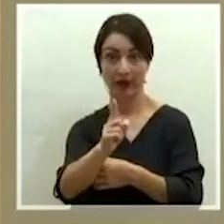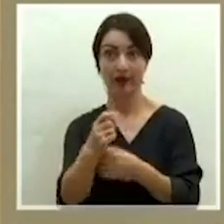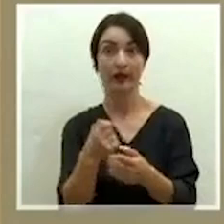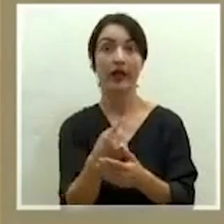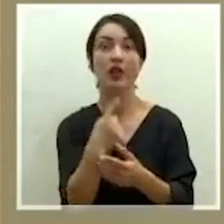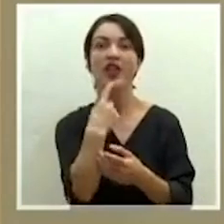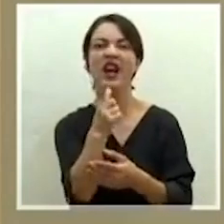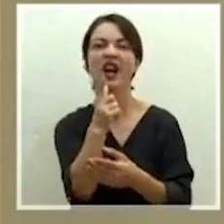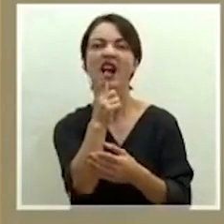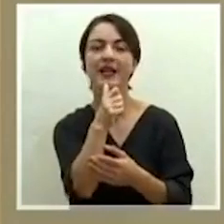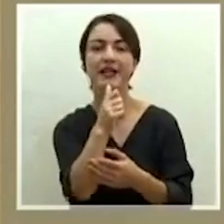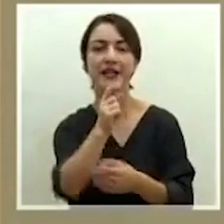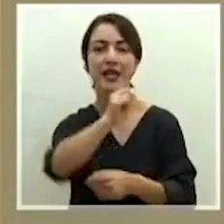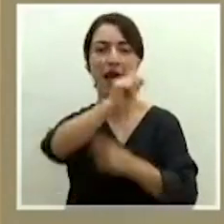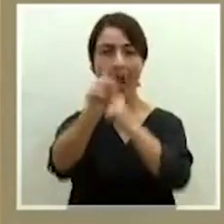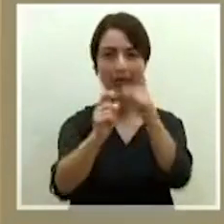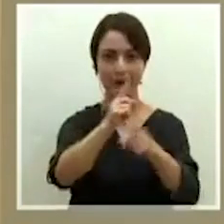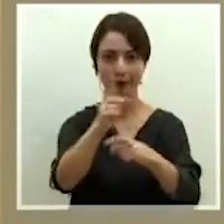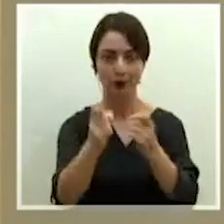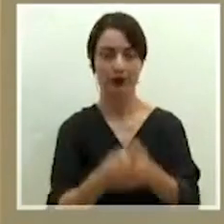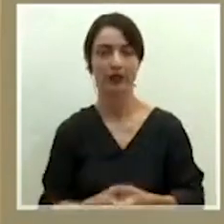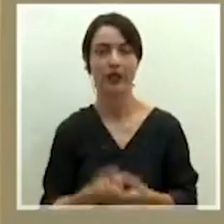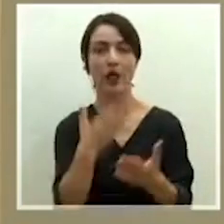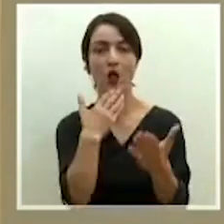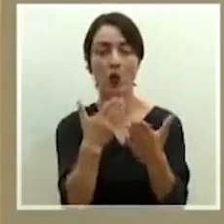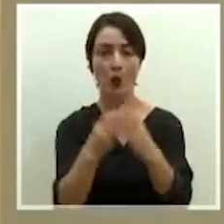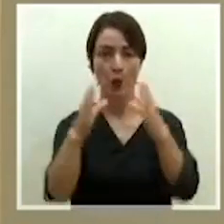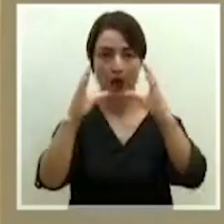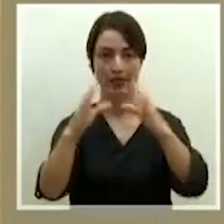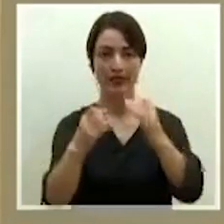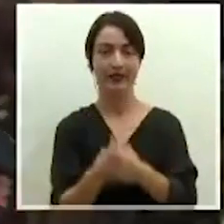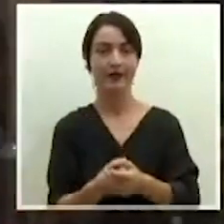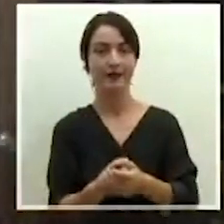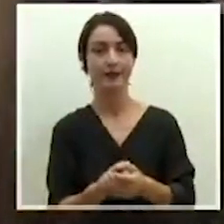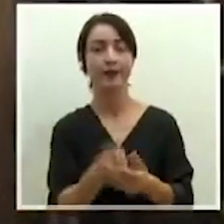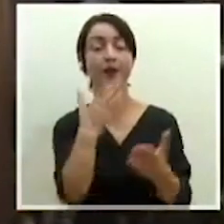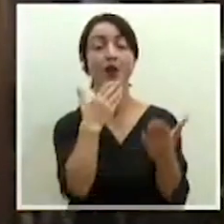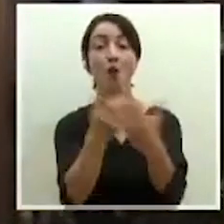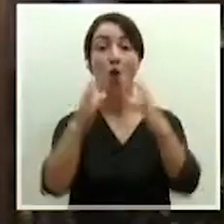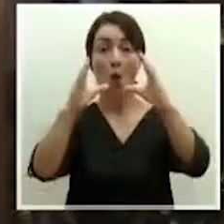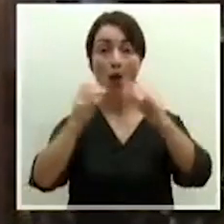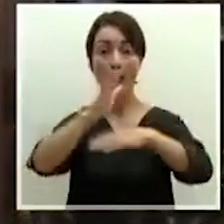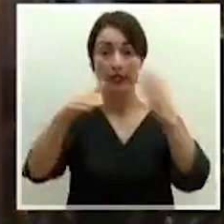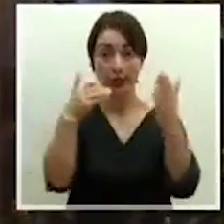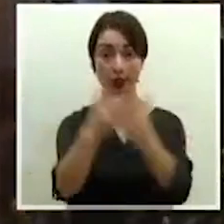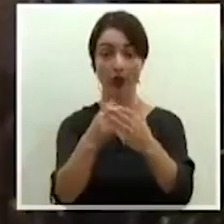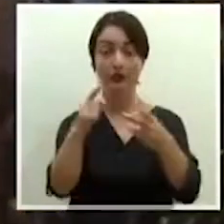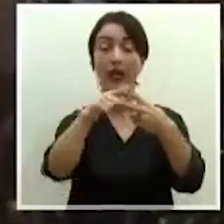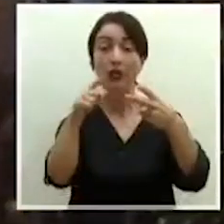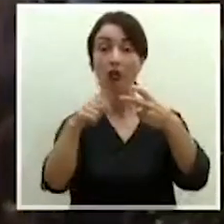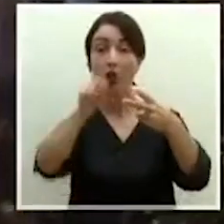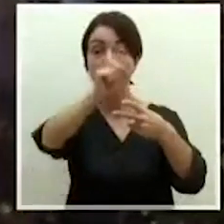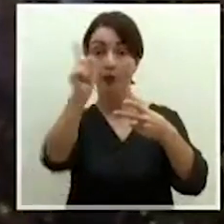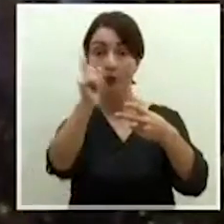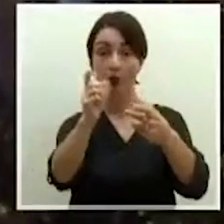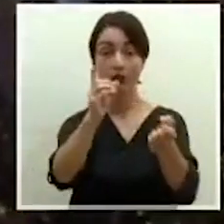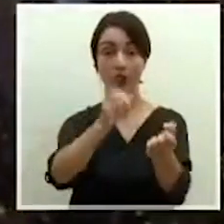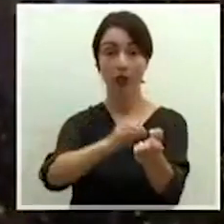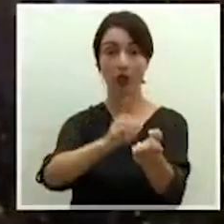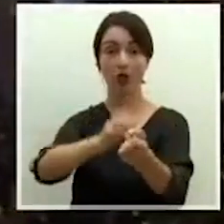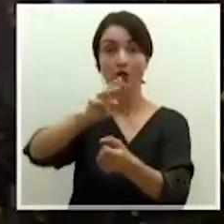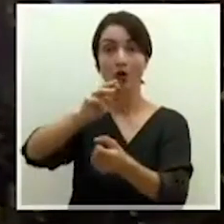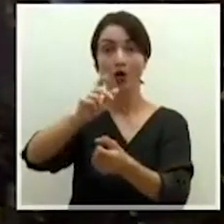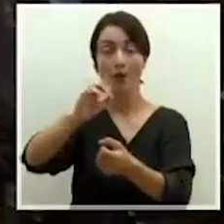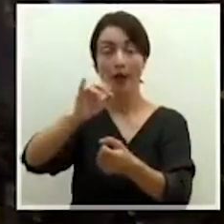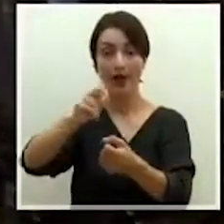qué jerarcas van realizadas sus consultas. Buenas tardes. Muy buenas tardes a todos. Tengo dos consultas para el doctor Marín.